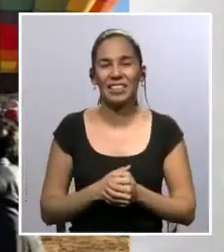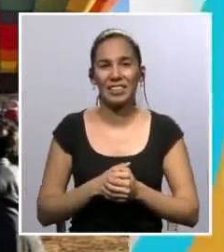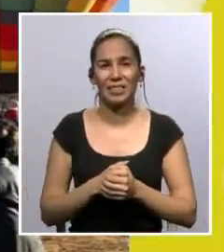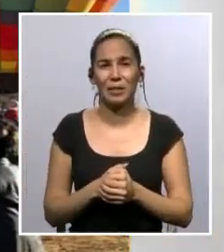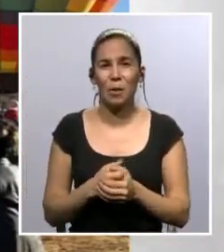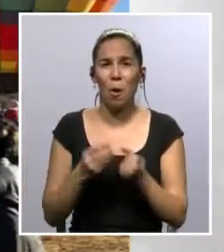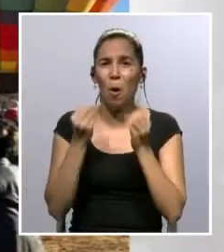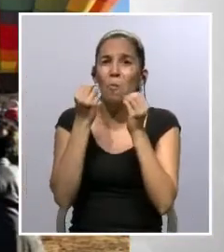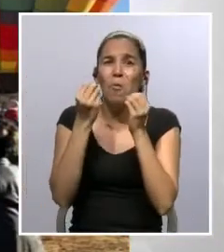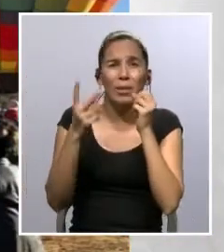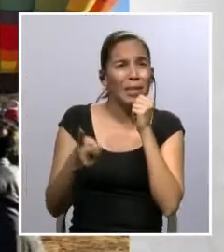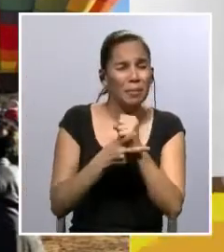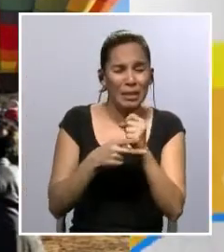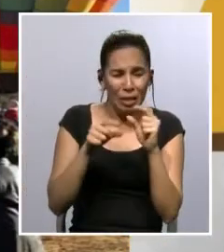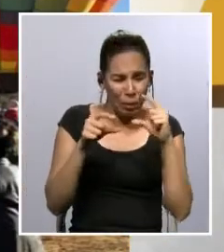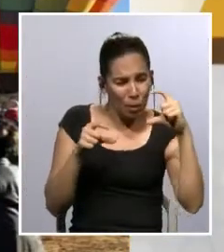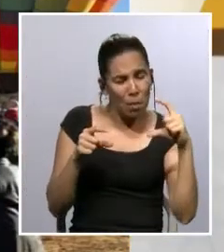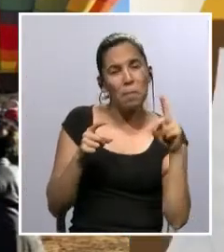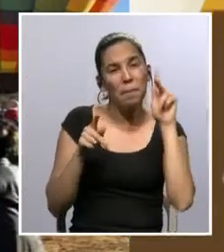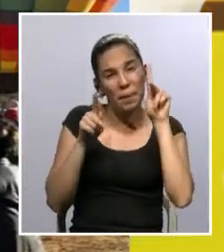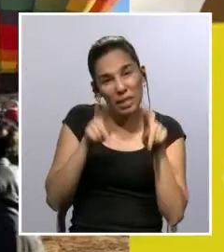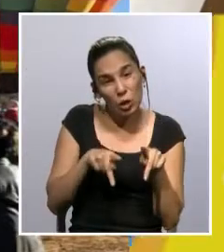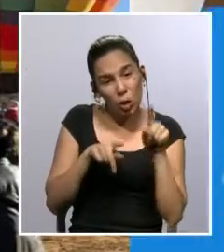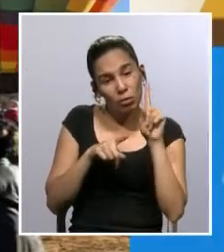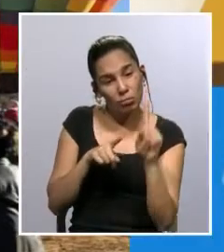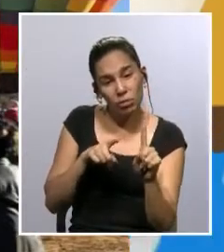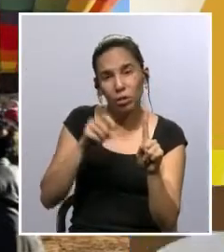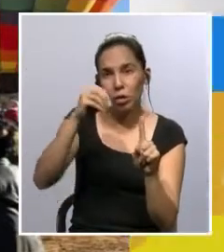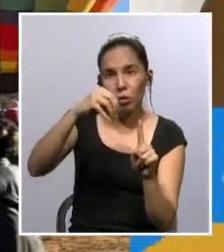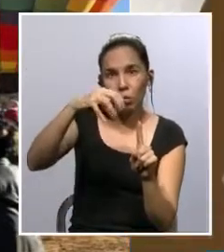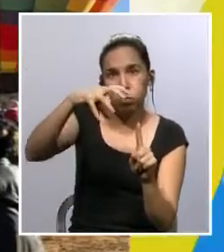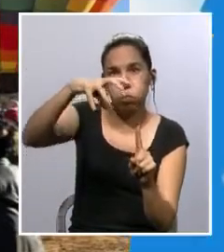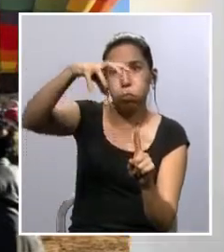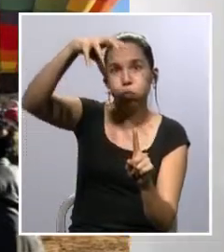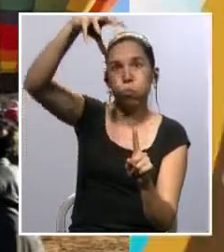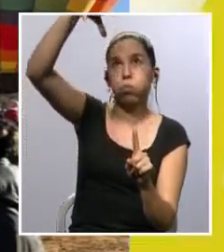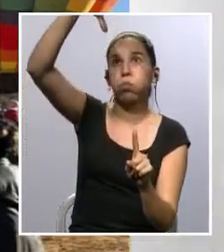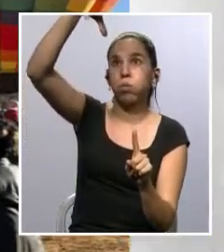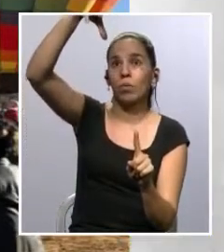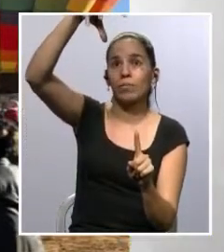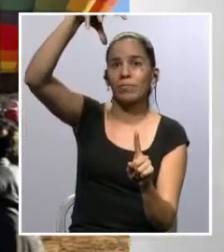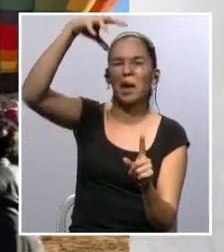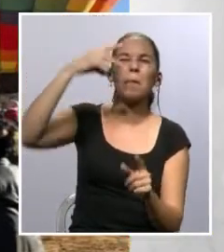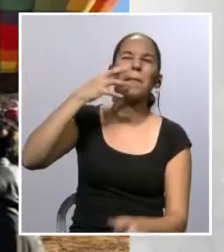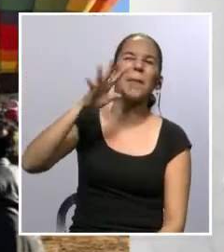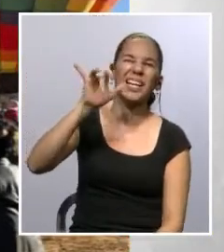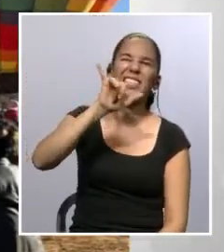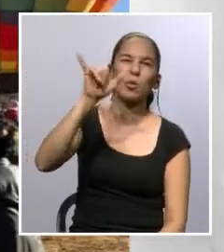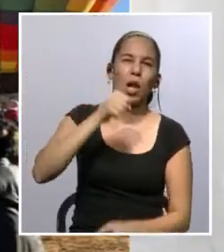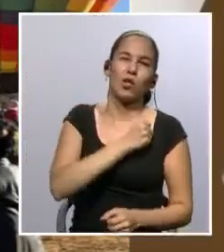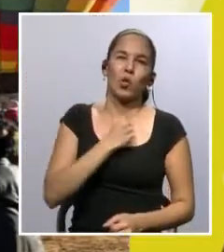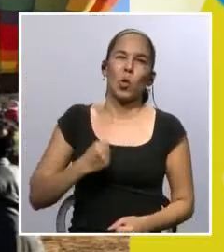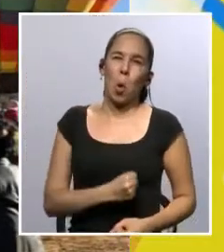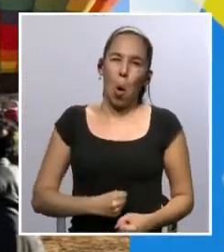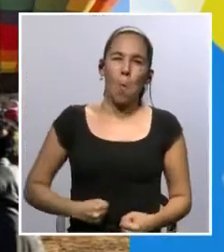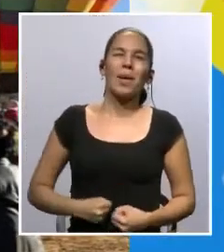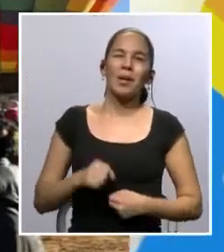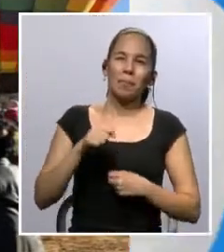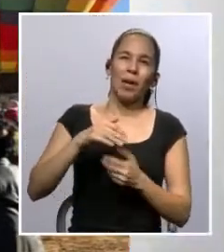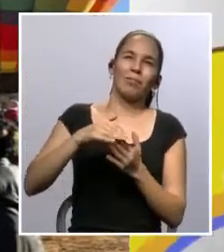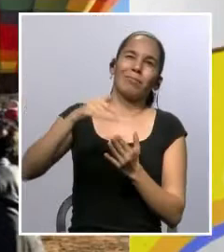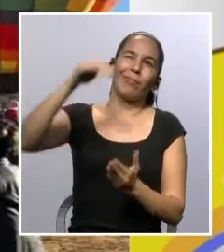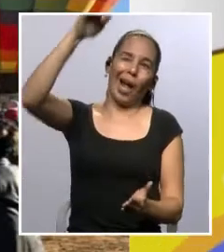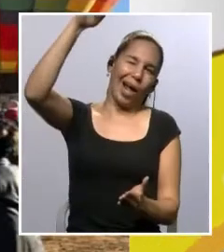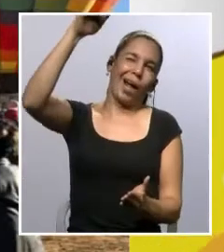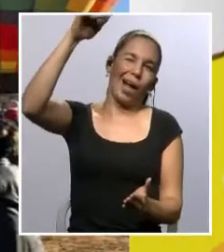multiplican por muchas veces su volumen y eso ahí están inflados. Así se vería Superman. Algo así sería la estatura que debería.